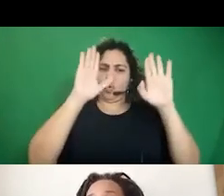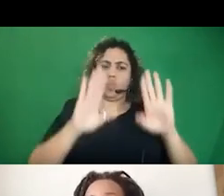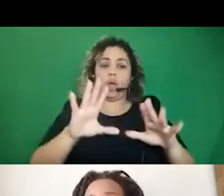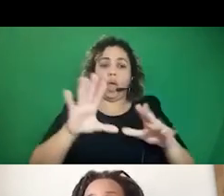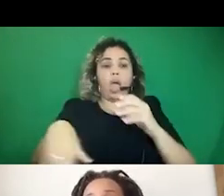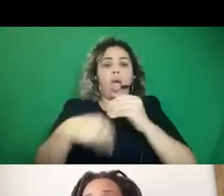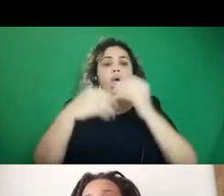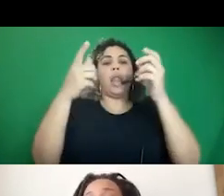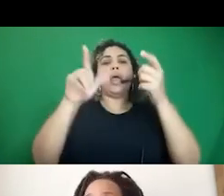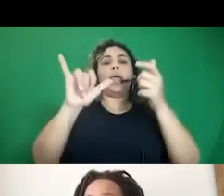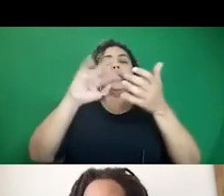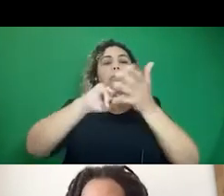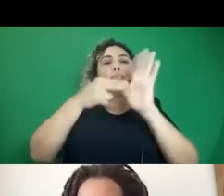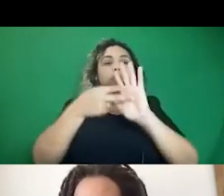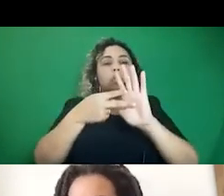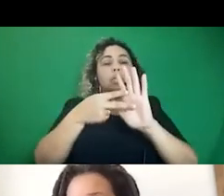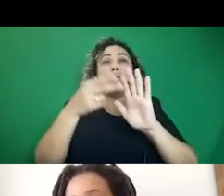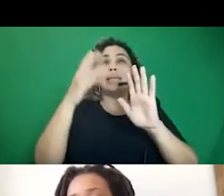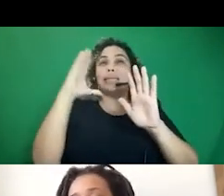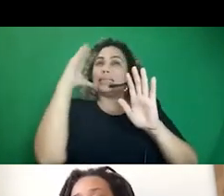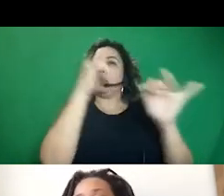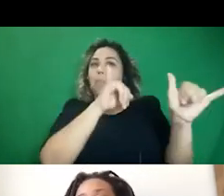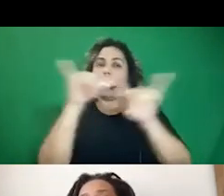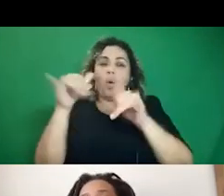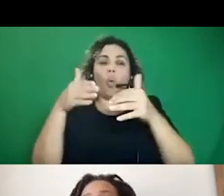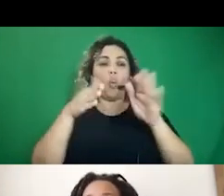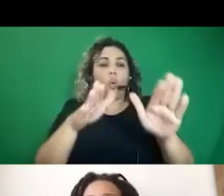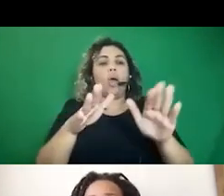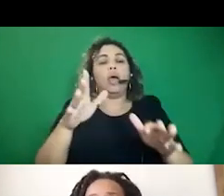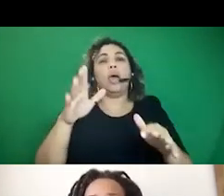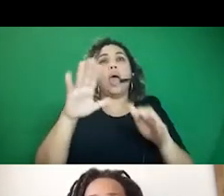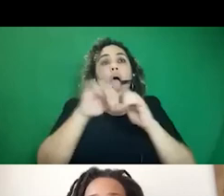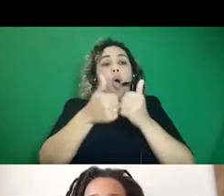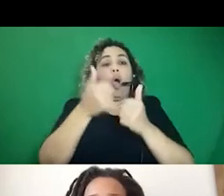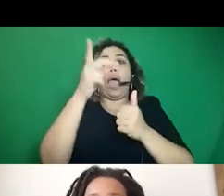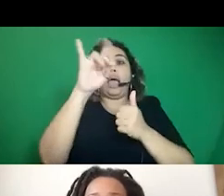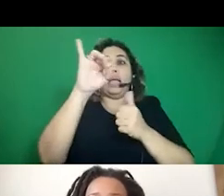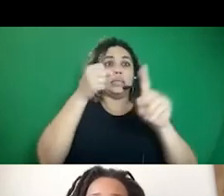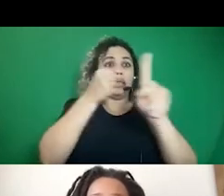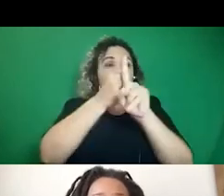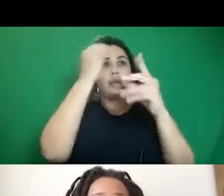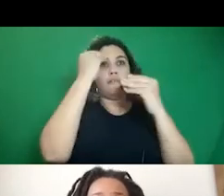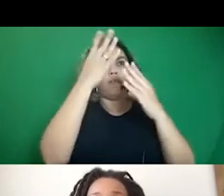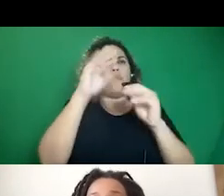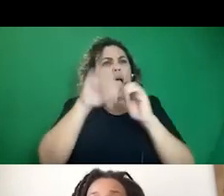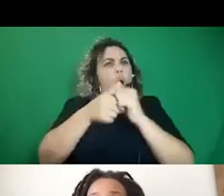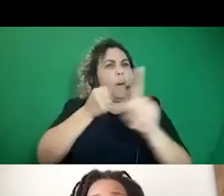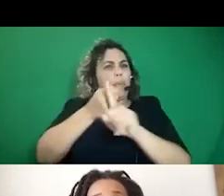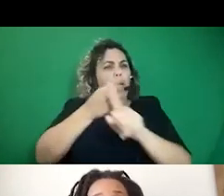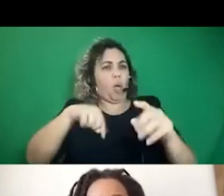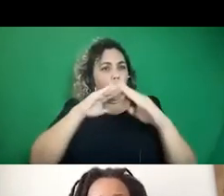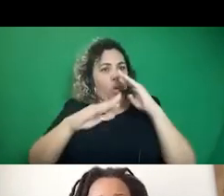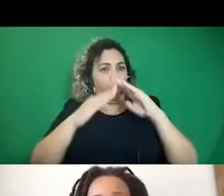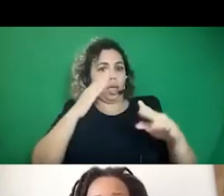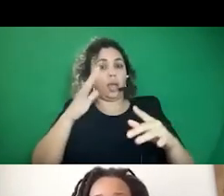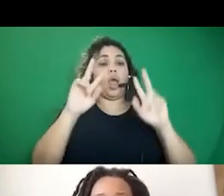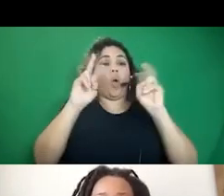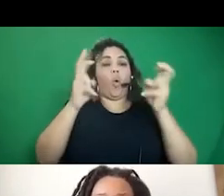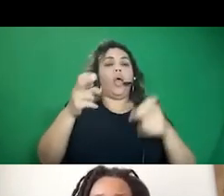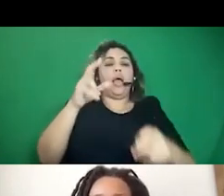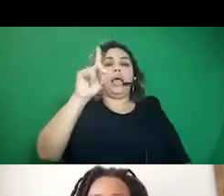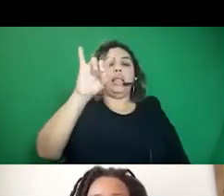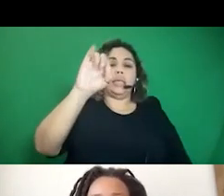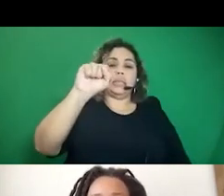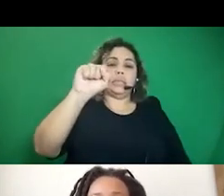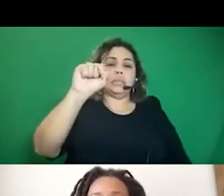pensamos que sería increíble realmente como desglosar la forma en la que la desinformación impacta